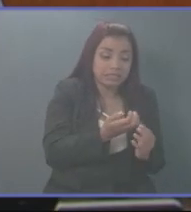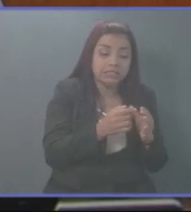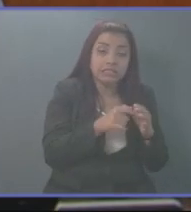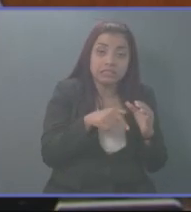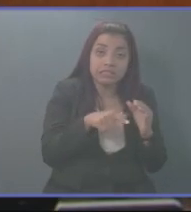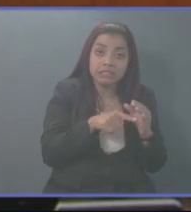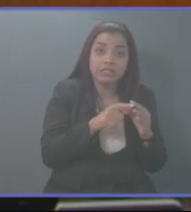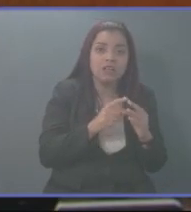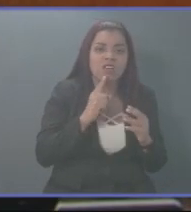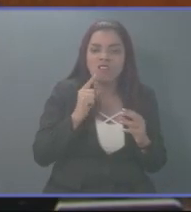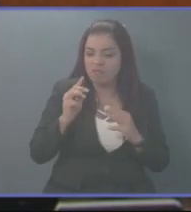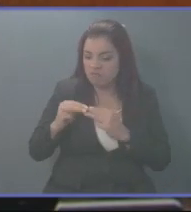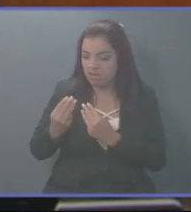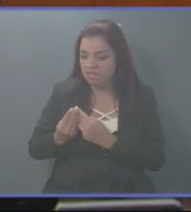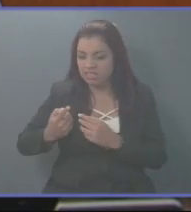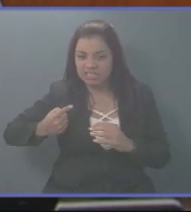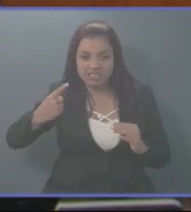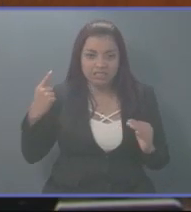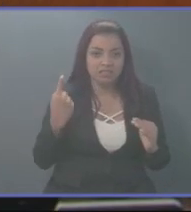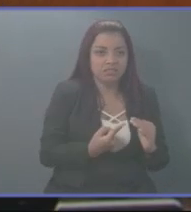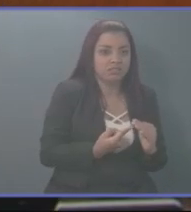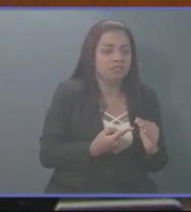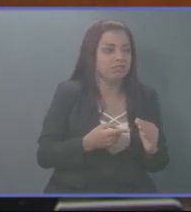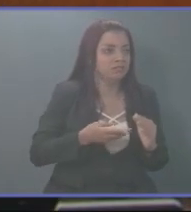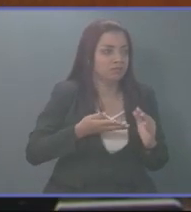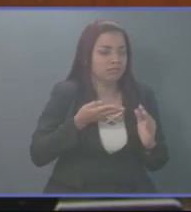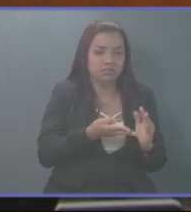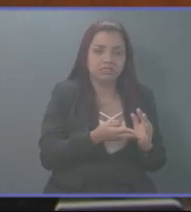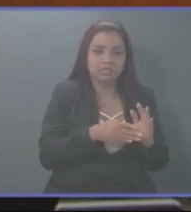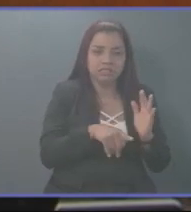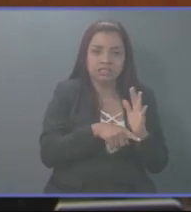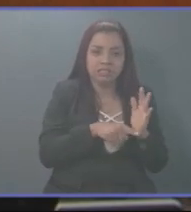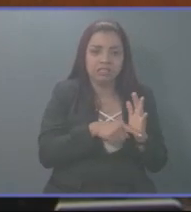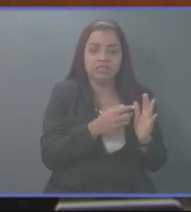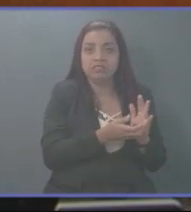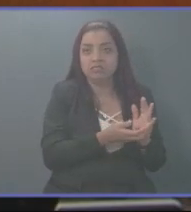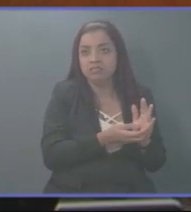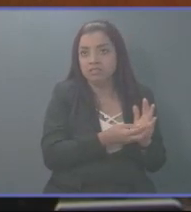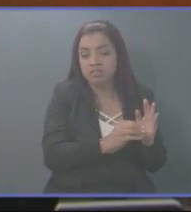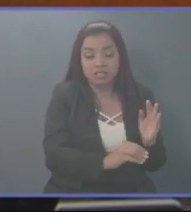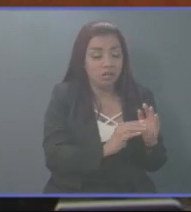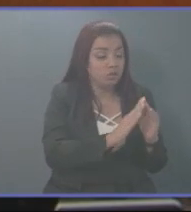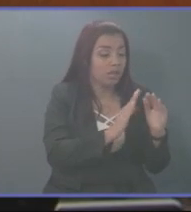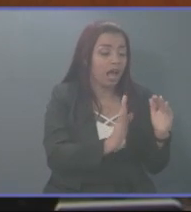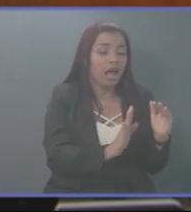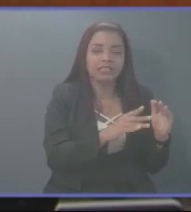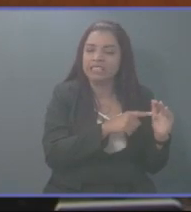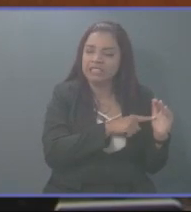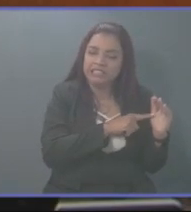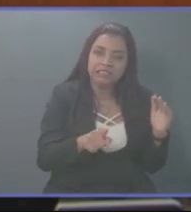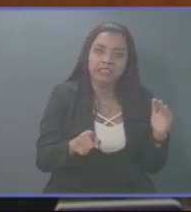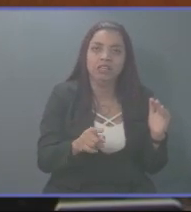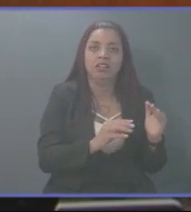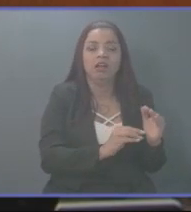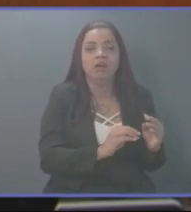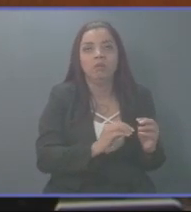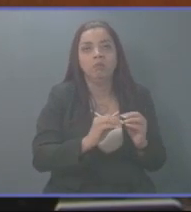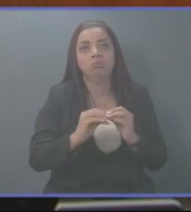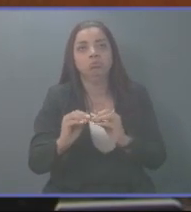forzadas u obligadas a huir de su domicilio o de su lugar de residencia habitual, en particular como resultado o para